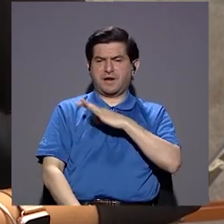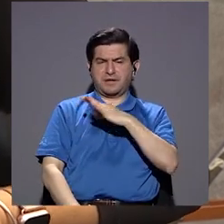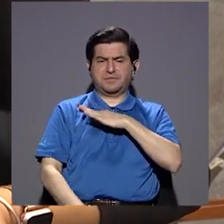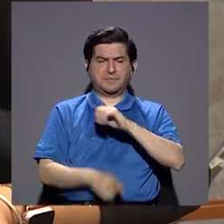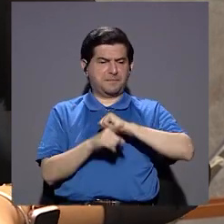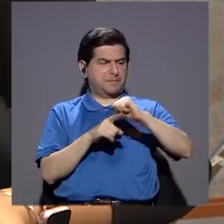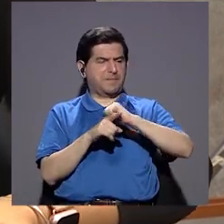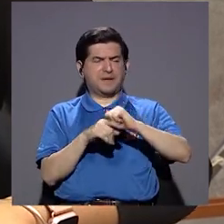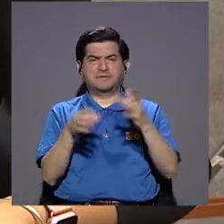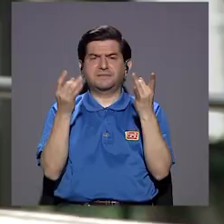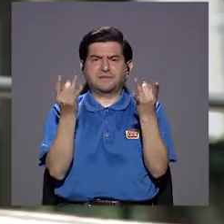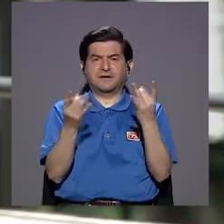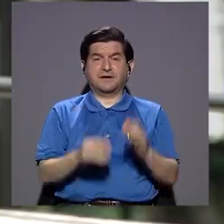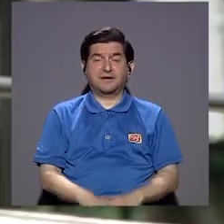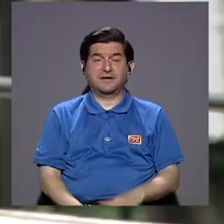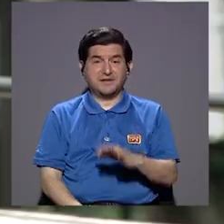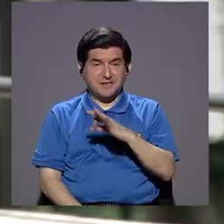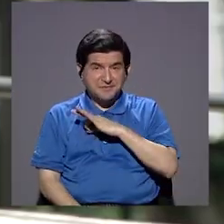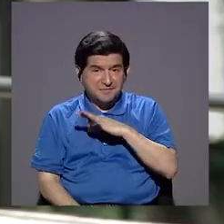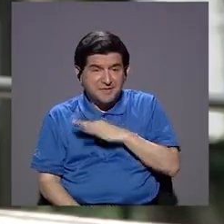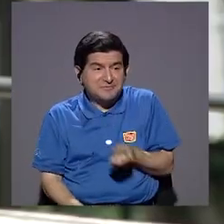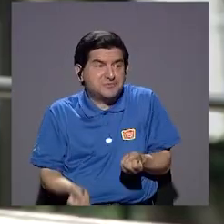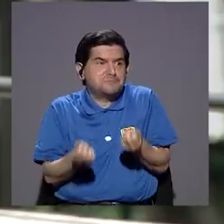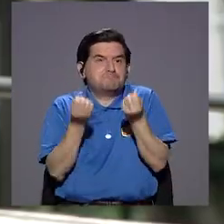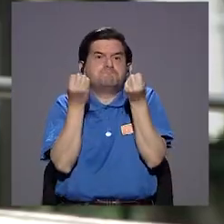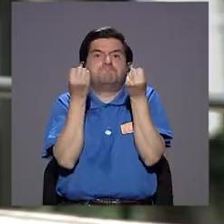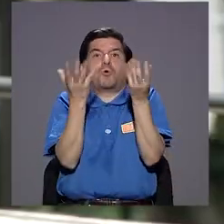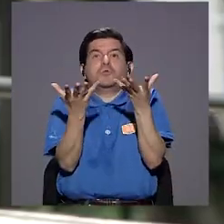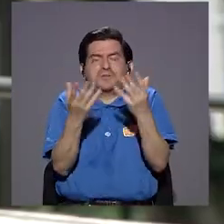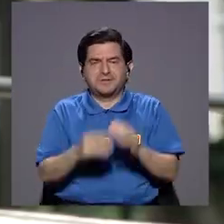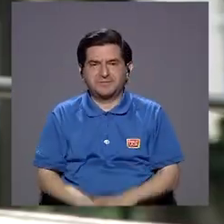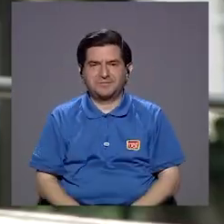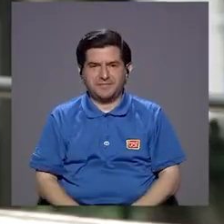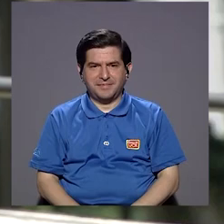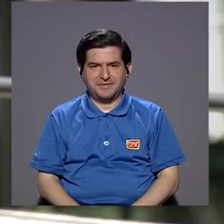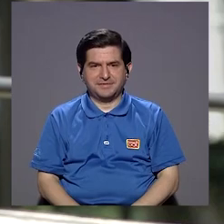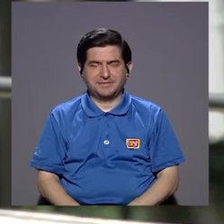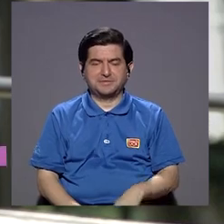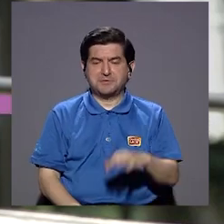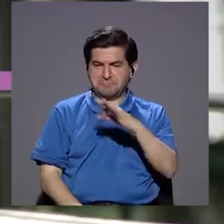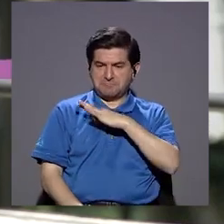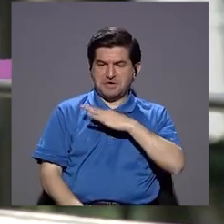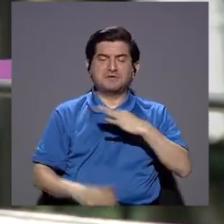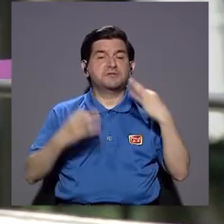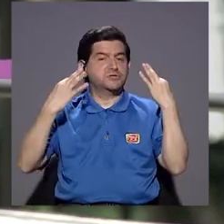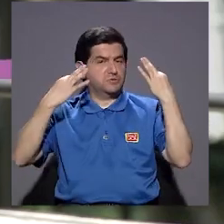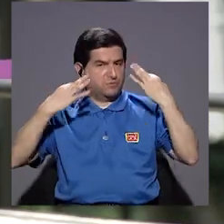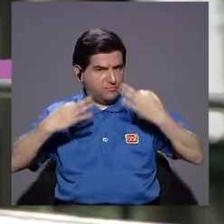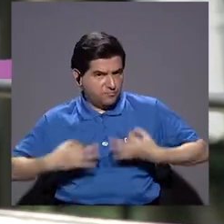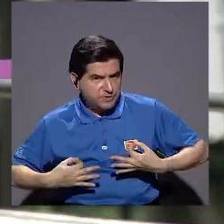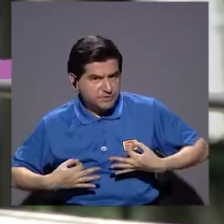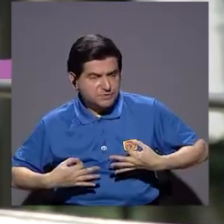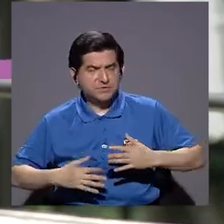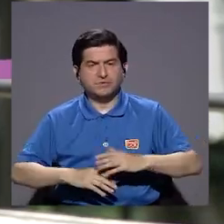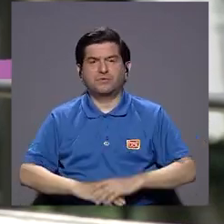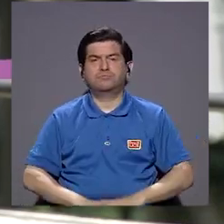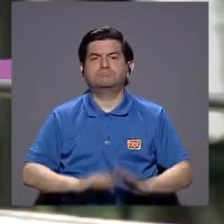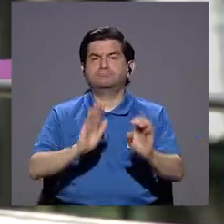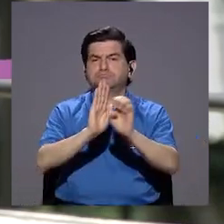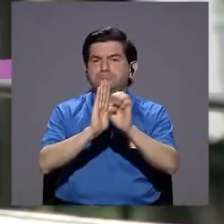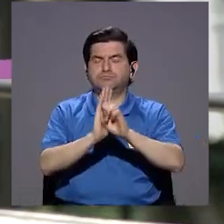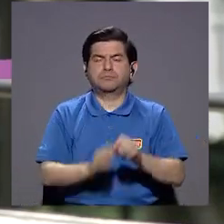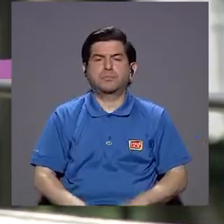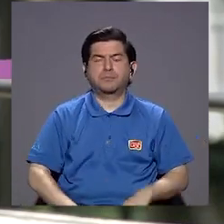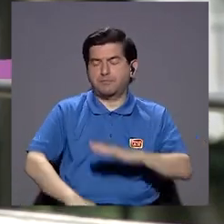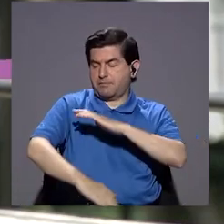de la práctica del yoga. Beneficios hay un montón, podemos hablar por ejemplo de beneficios físicos,